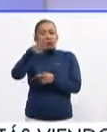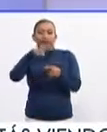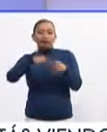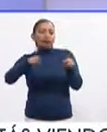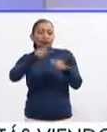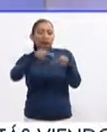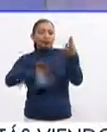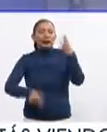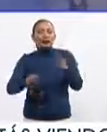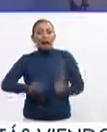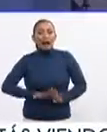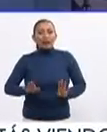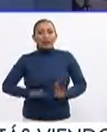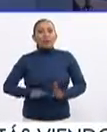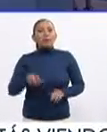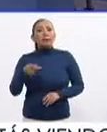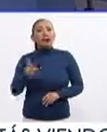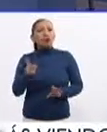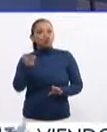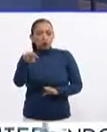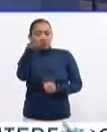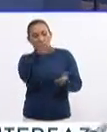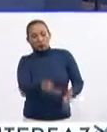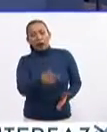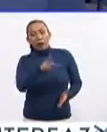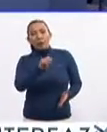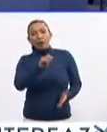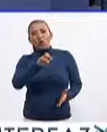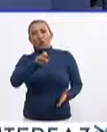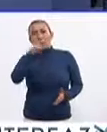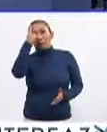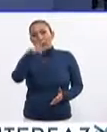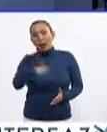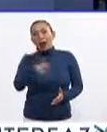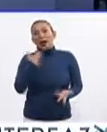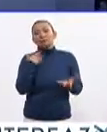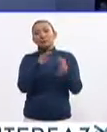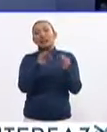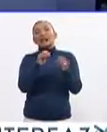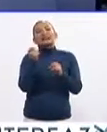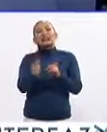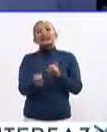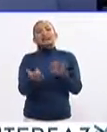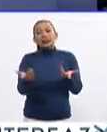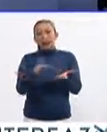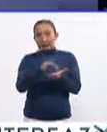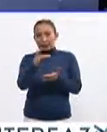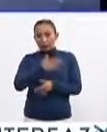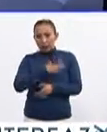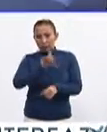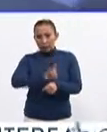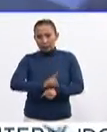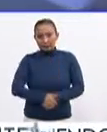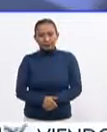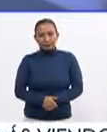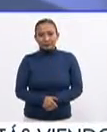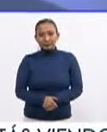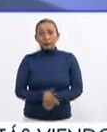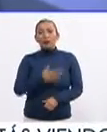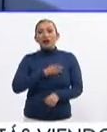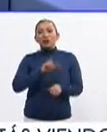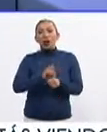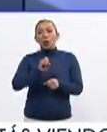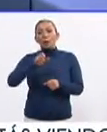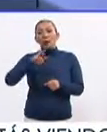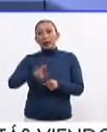fin, todas estas características. Pero ¿quién mejor que tú, Juan Paul, para explicarnos de qué se trata? Gracias, muy buenos días. Gracias por estar con nosotros. Buenos